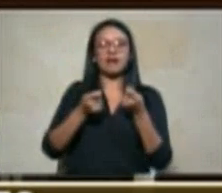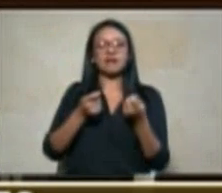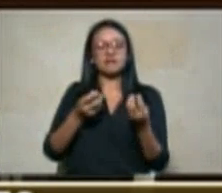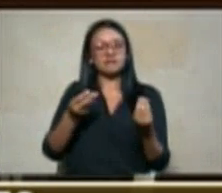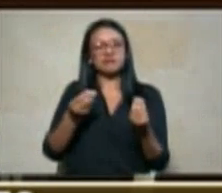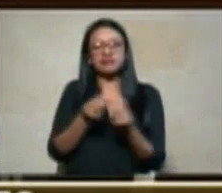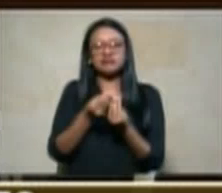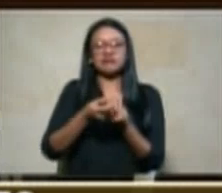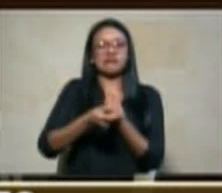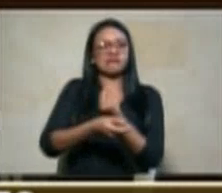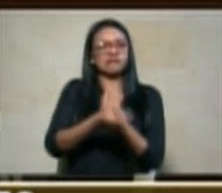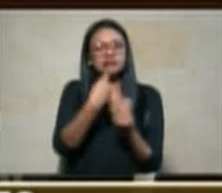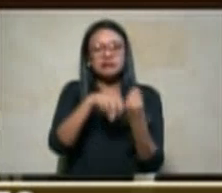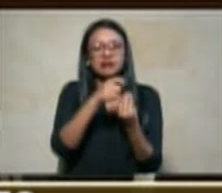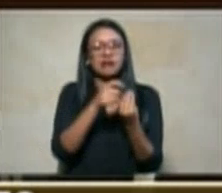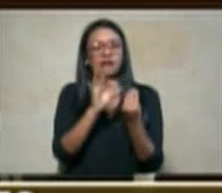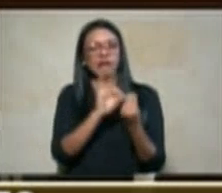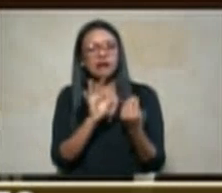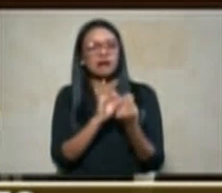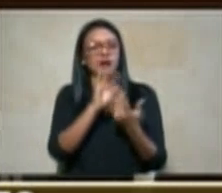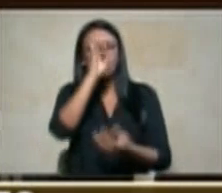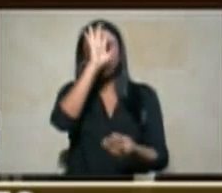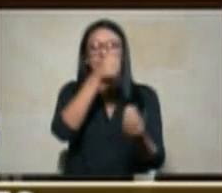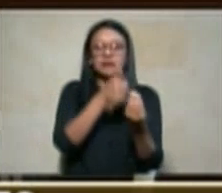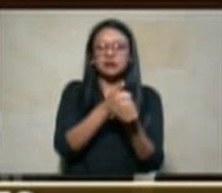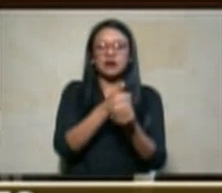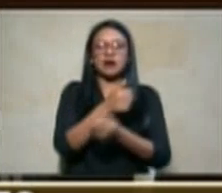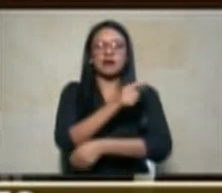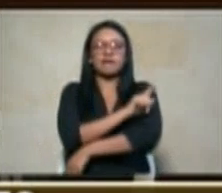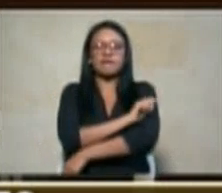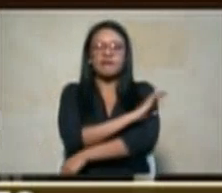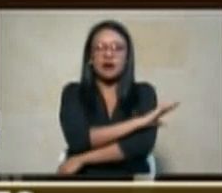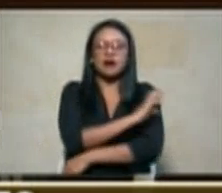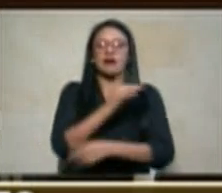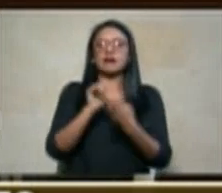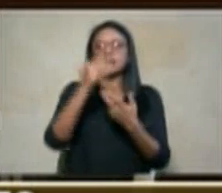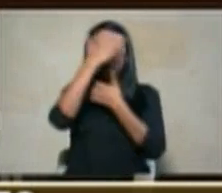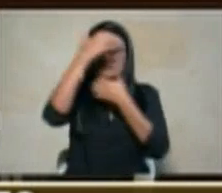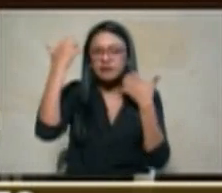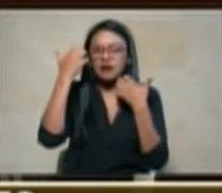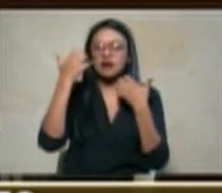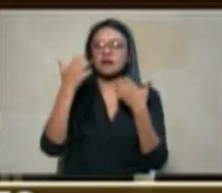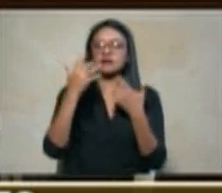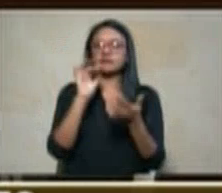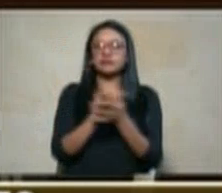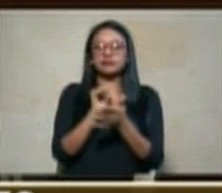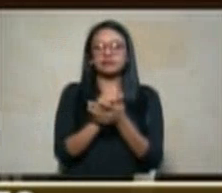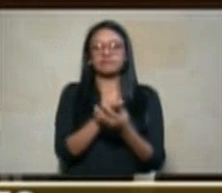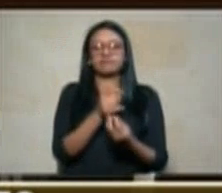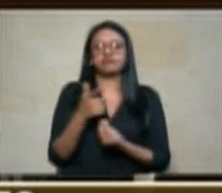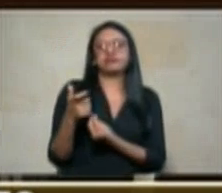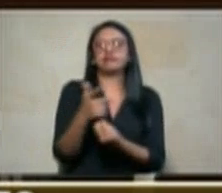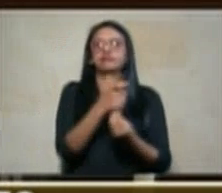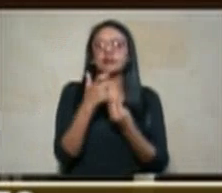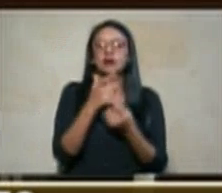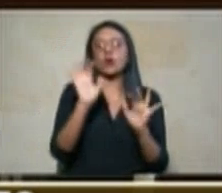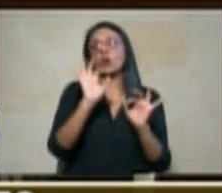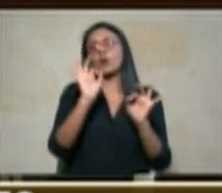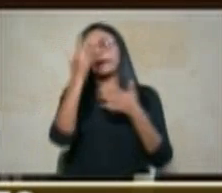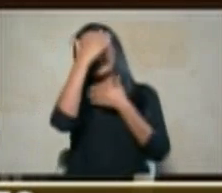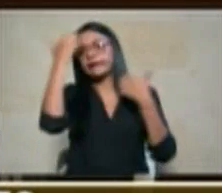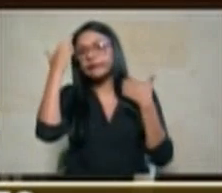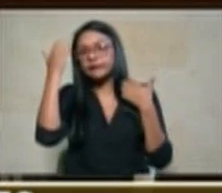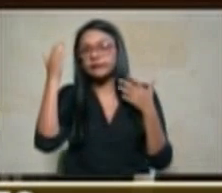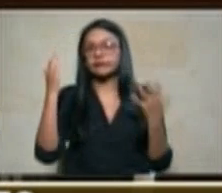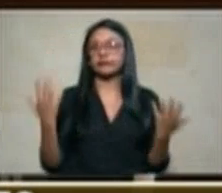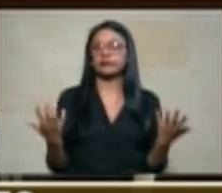paramilitares con el ejercicio abusivo de las armas o de la guerrilla con el abuso de una